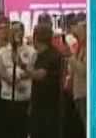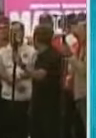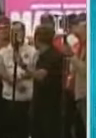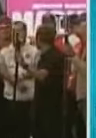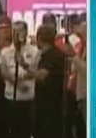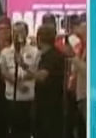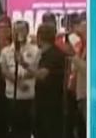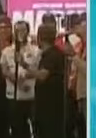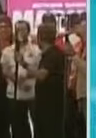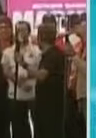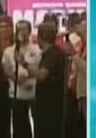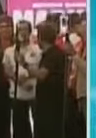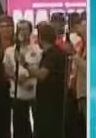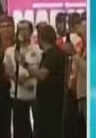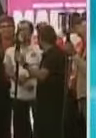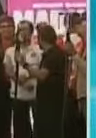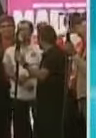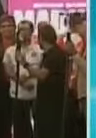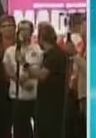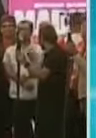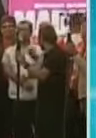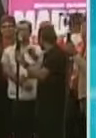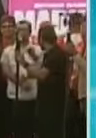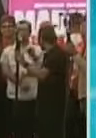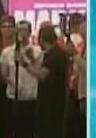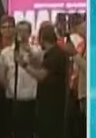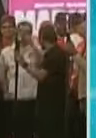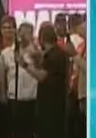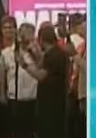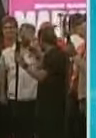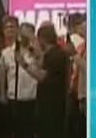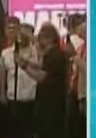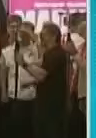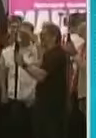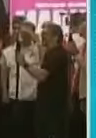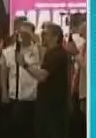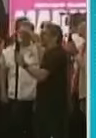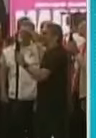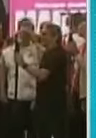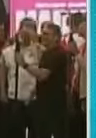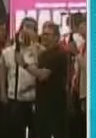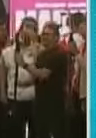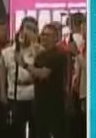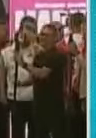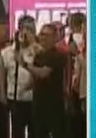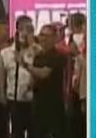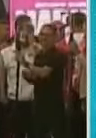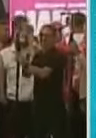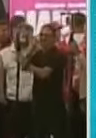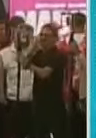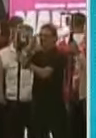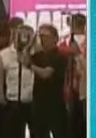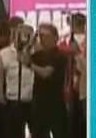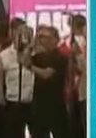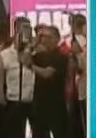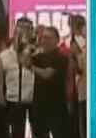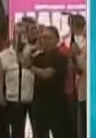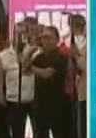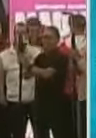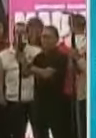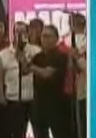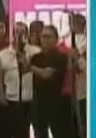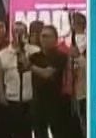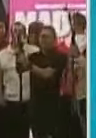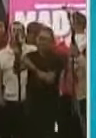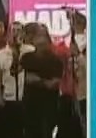Te lo digo bailando, pero el próximo domingo veo a Maduro